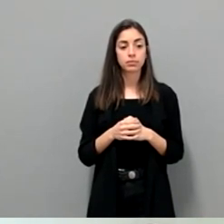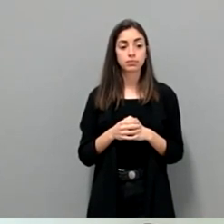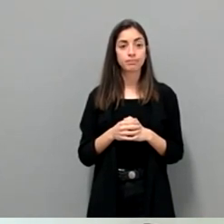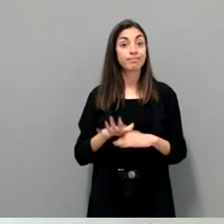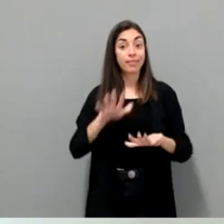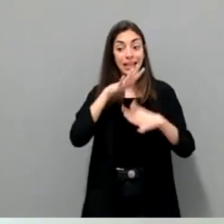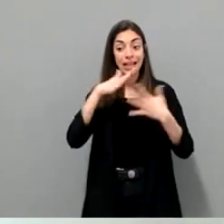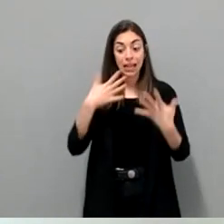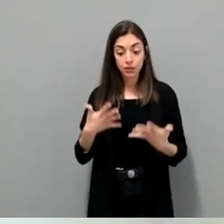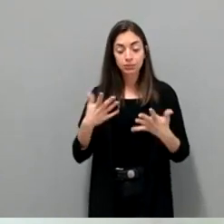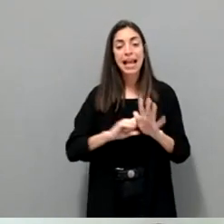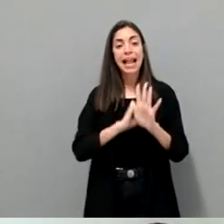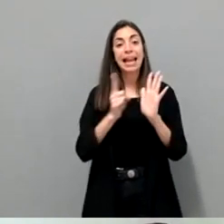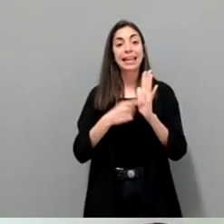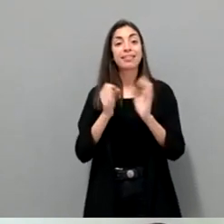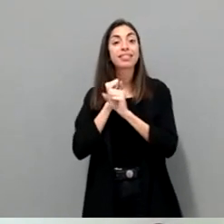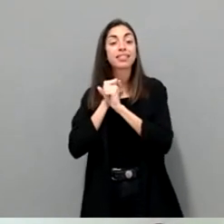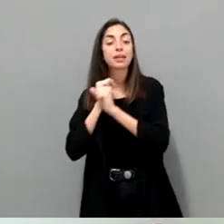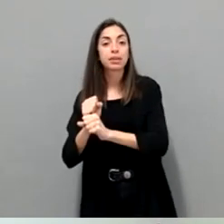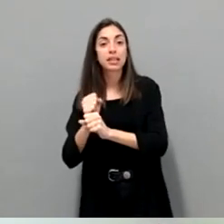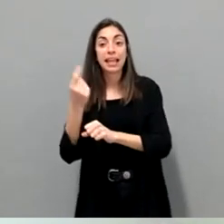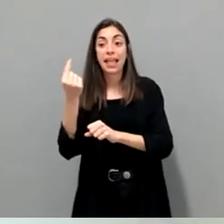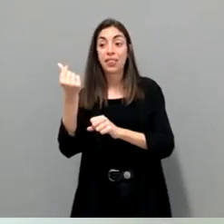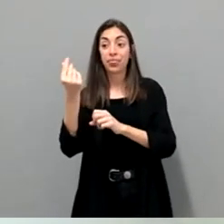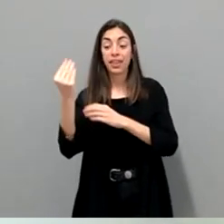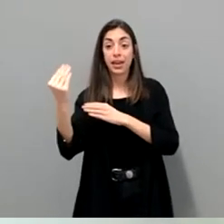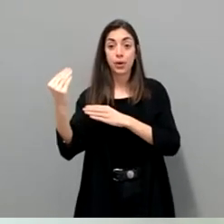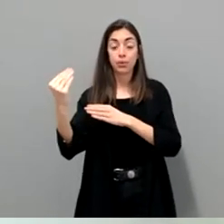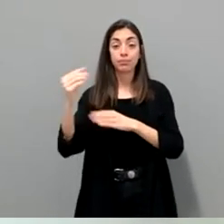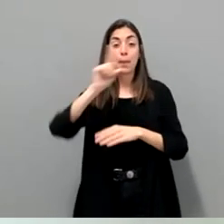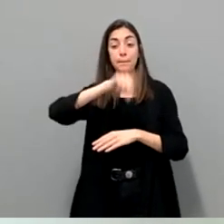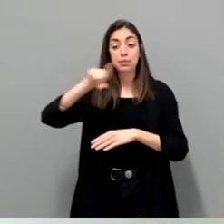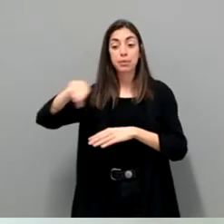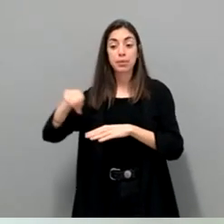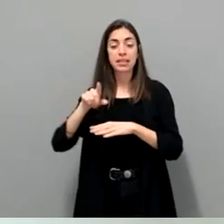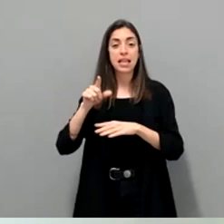Actualmente la ley de dependencia le da un dinero al mes a mi familiar por mi cuidado.